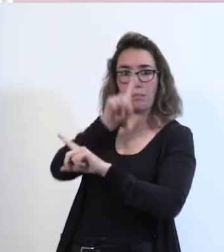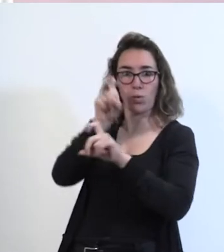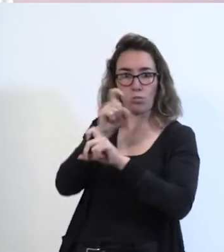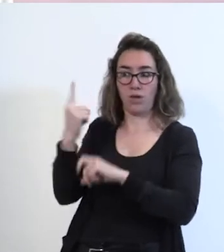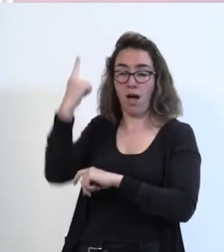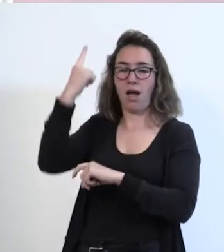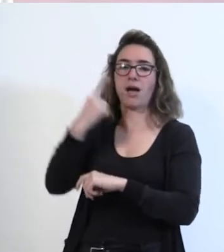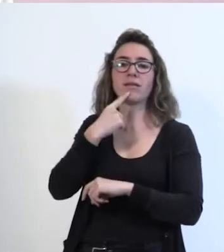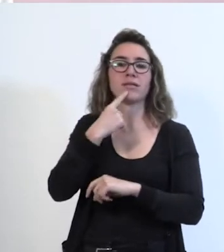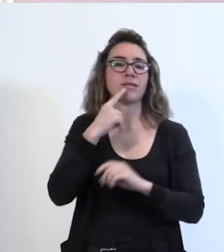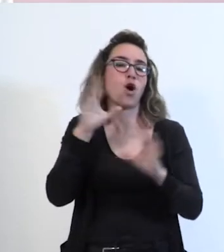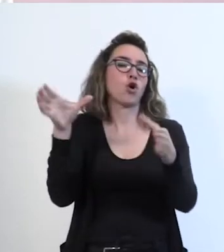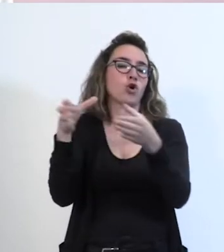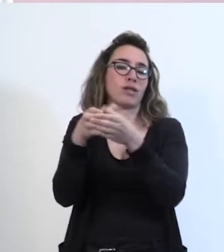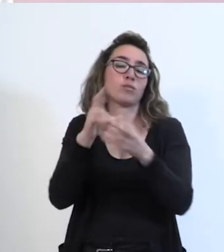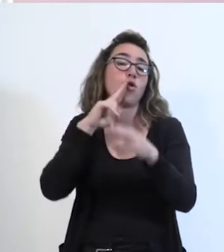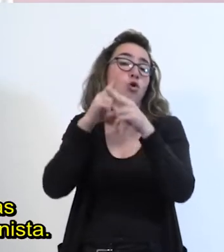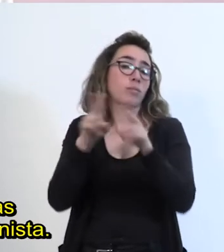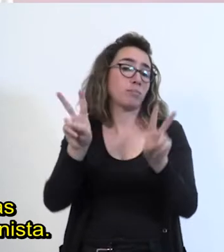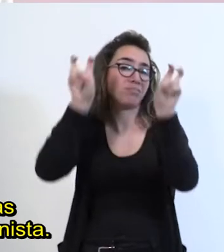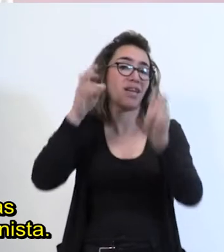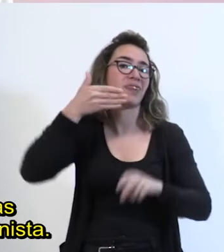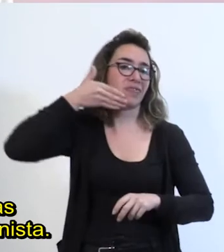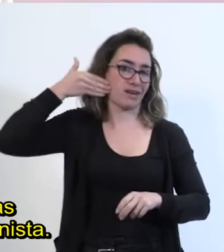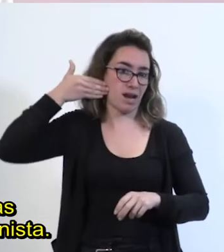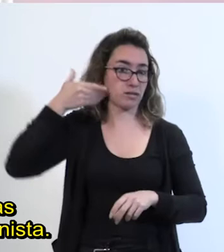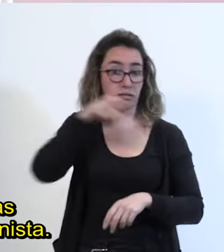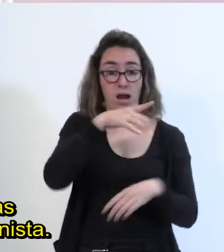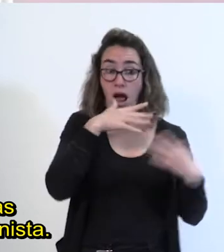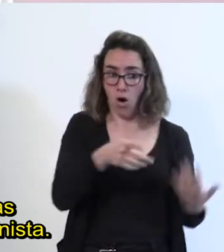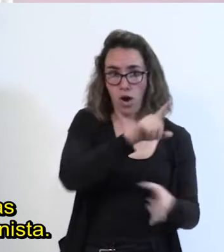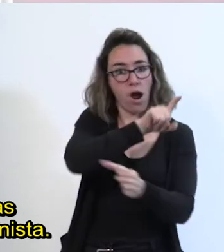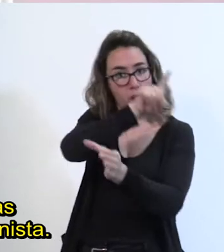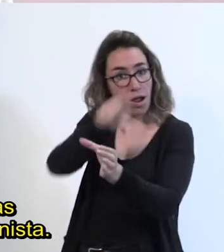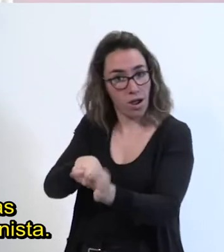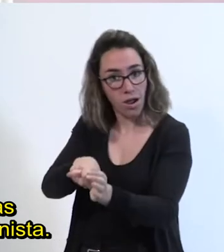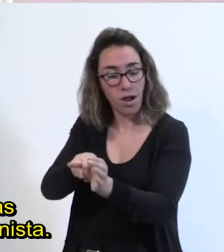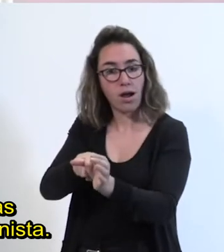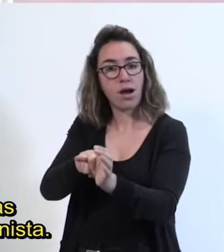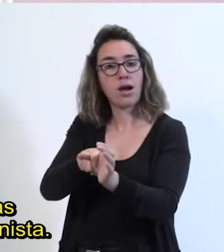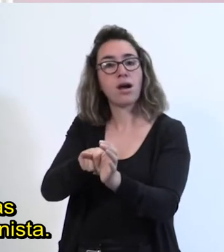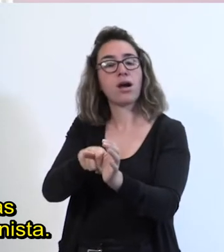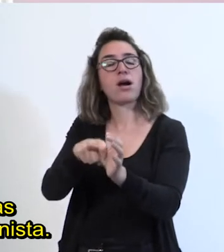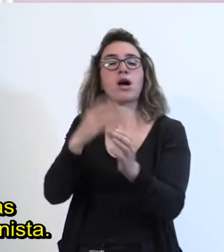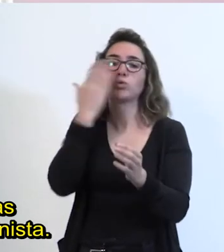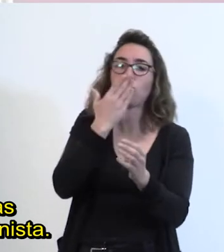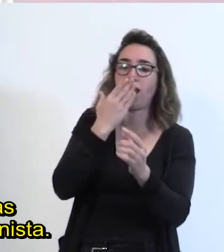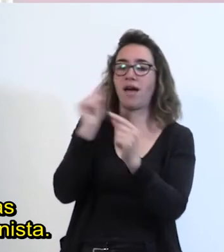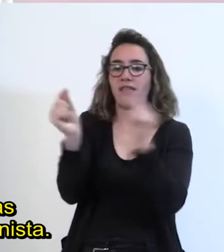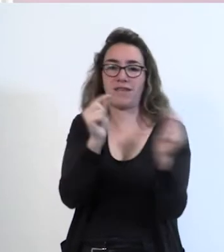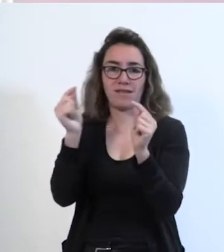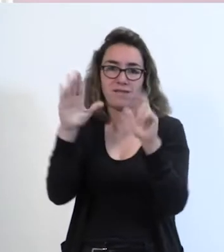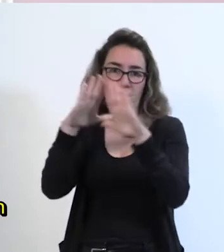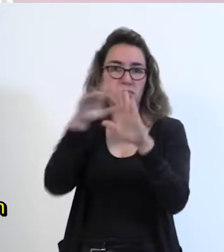una de ellas se refiere al colectivo Las Dignas, en el que tú ahora sí que participas dentro de la Escuela de Debate